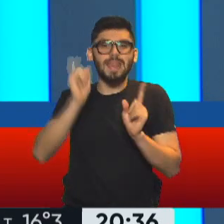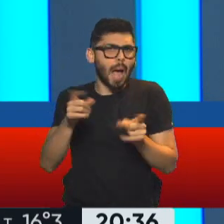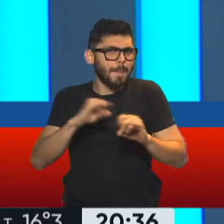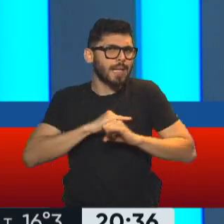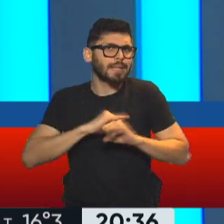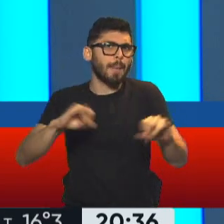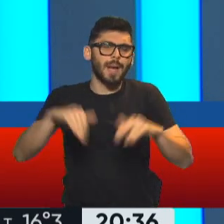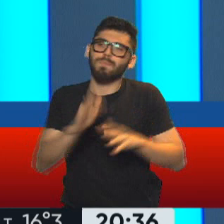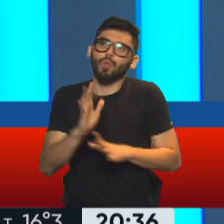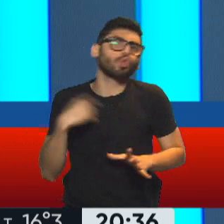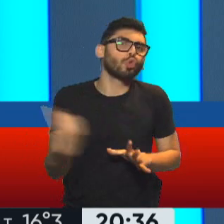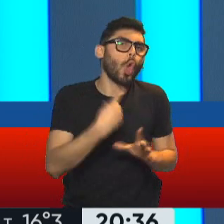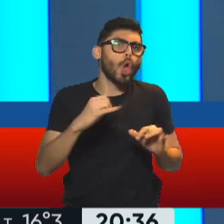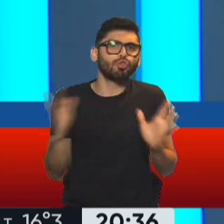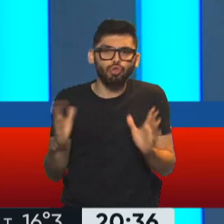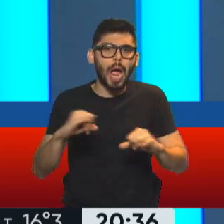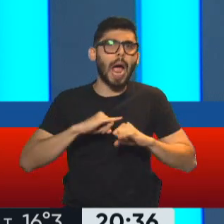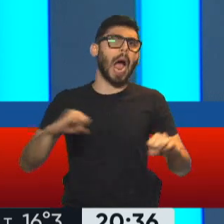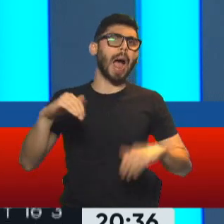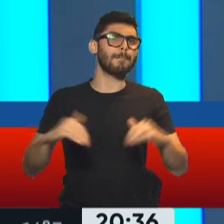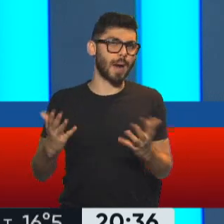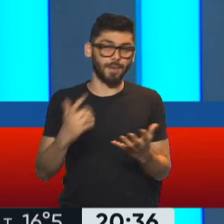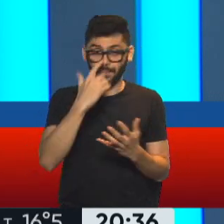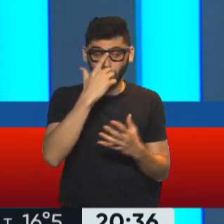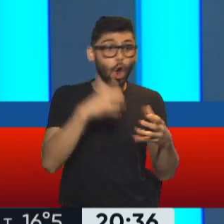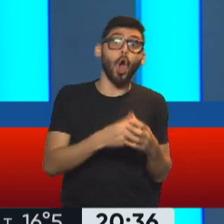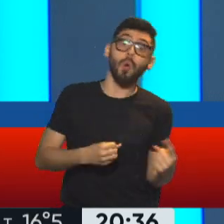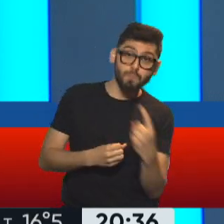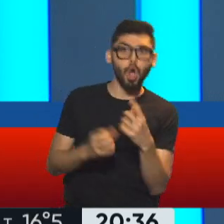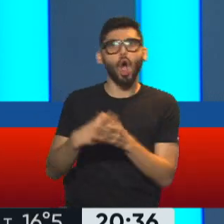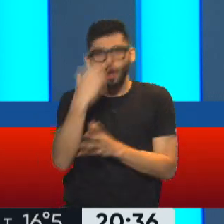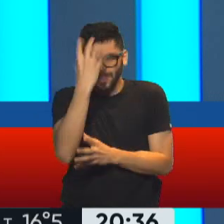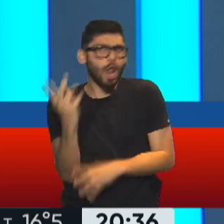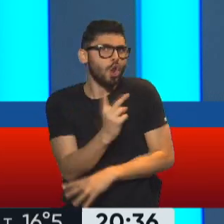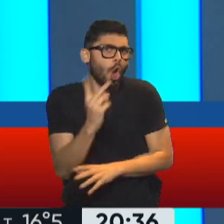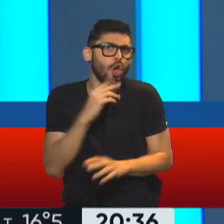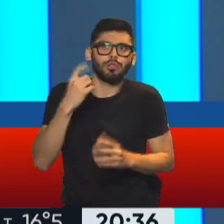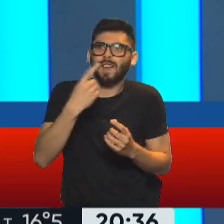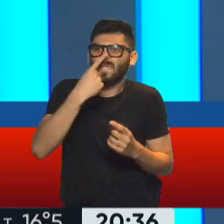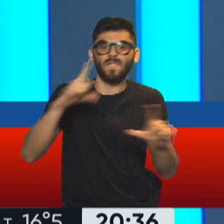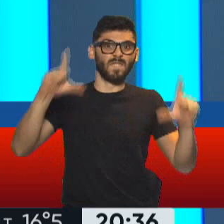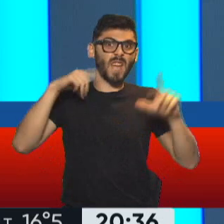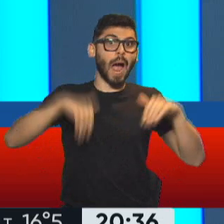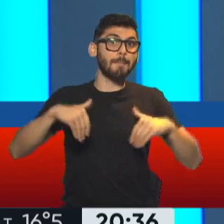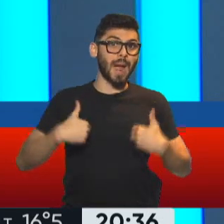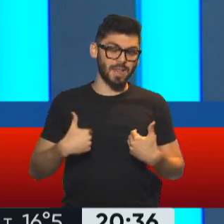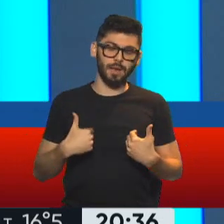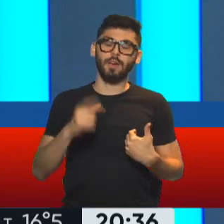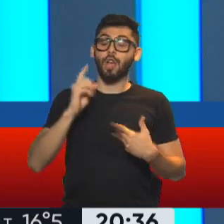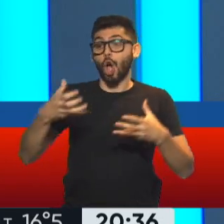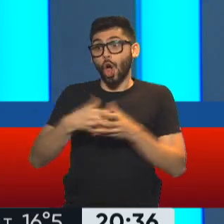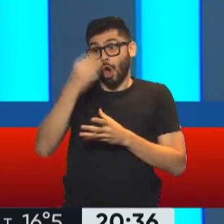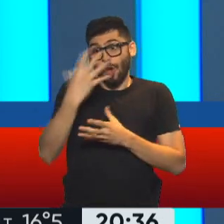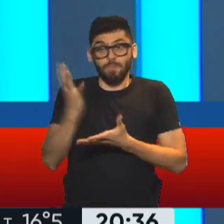estamos todos en campaña. La oposición y el oficialismo. En este momento, el oficialismo, que tiene la responsabilidad